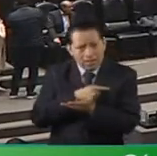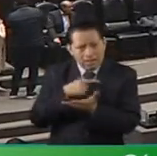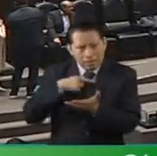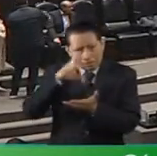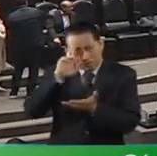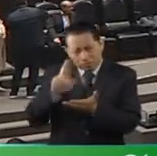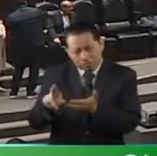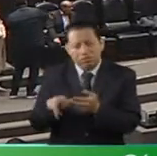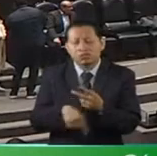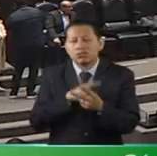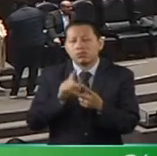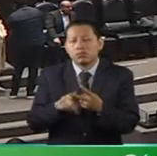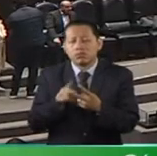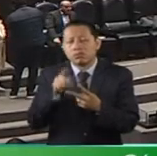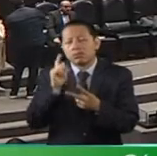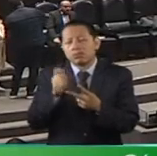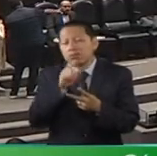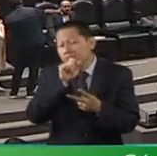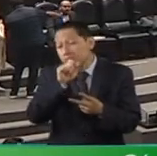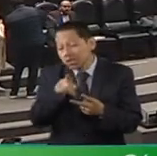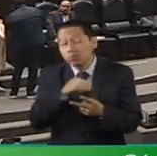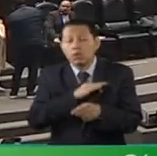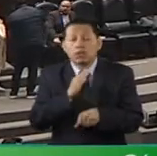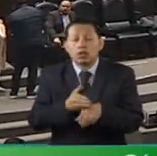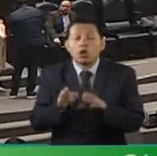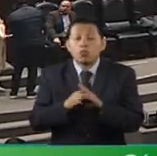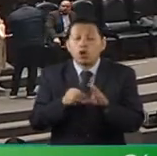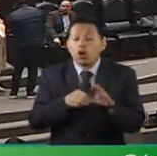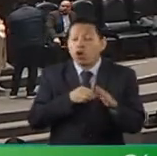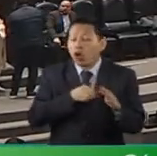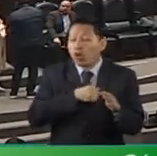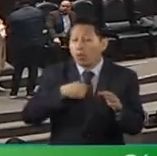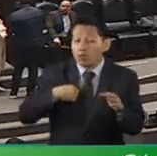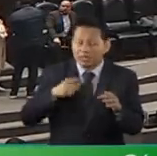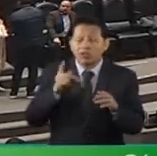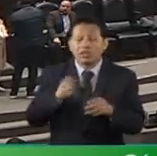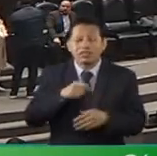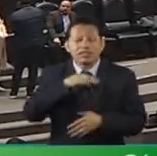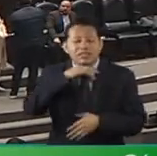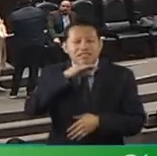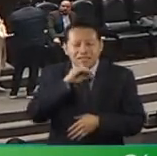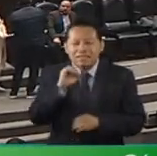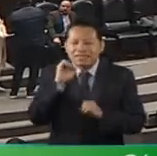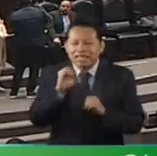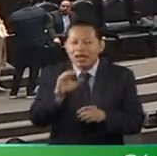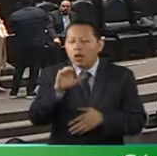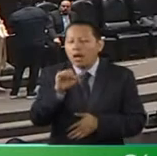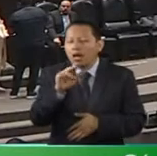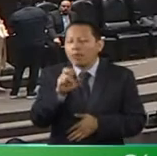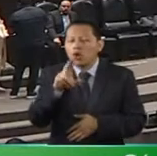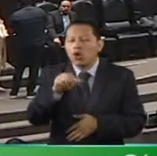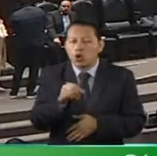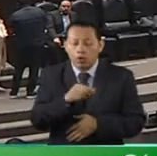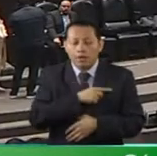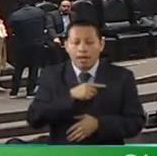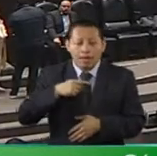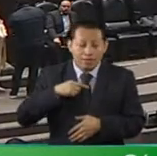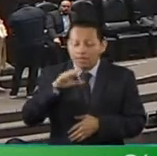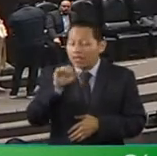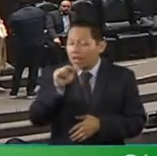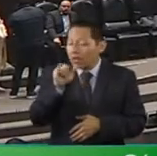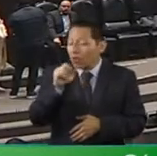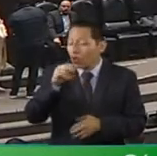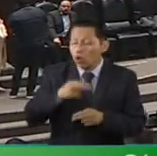2. También nos condena a incumplir el compromiso de 0 emisiones netas de carbono, de descarbonización para